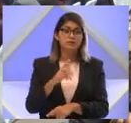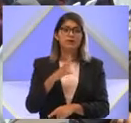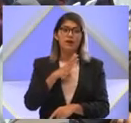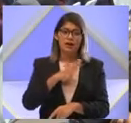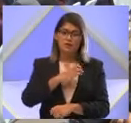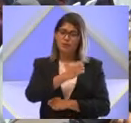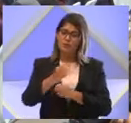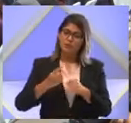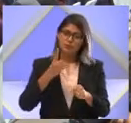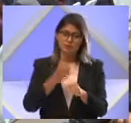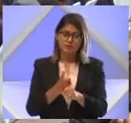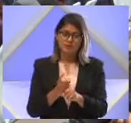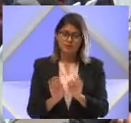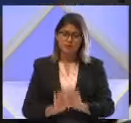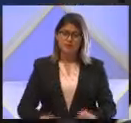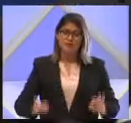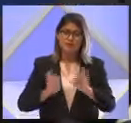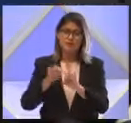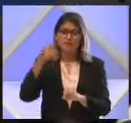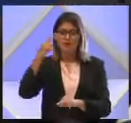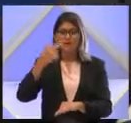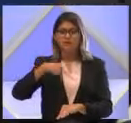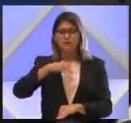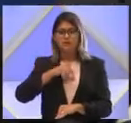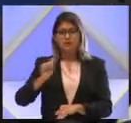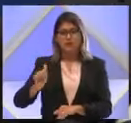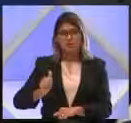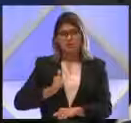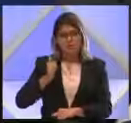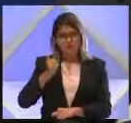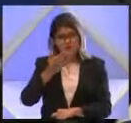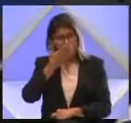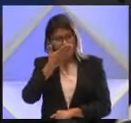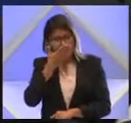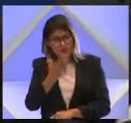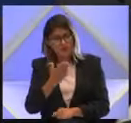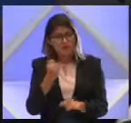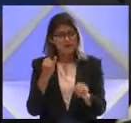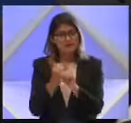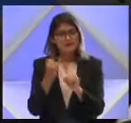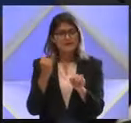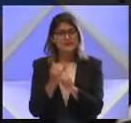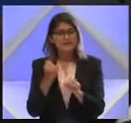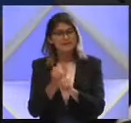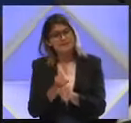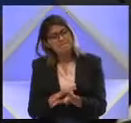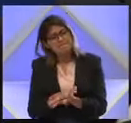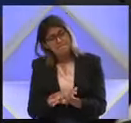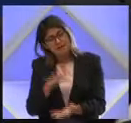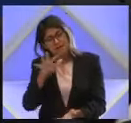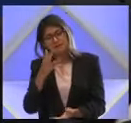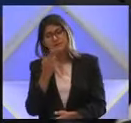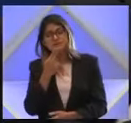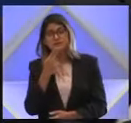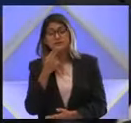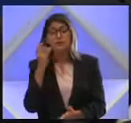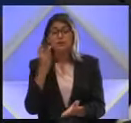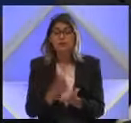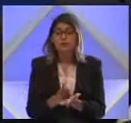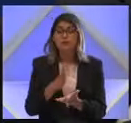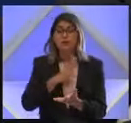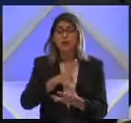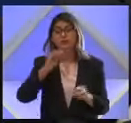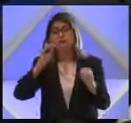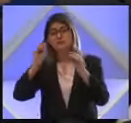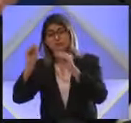para que se aproveche más el potencial de internet no solamente que haya infraestructura que